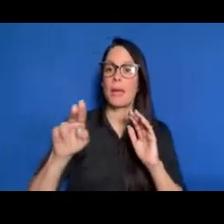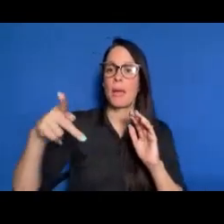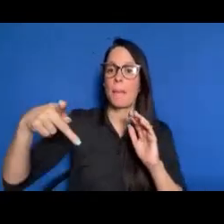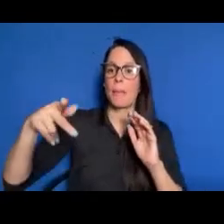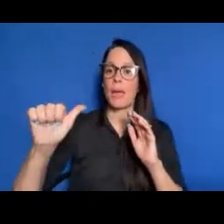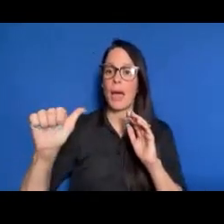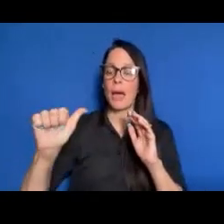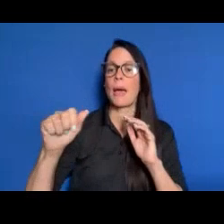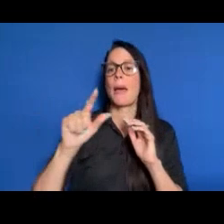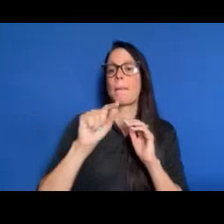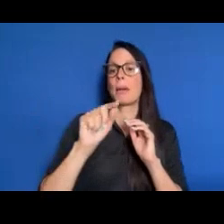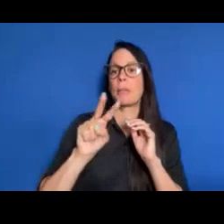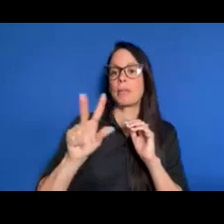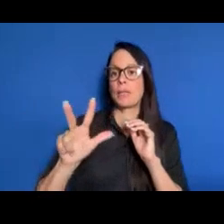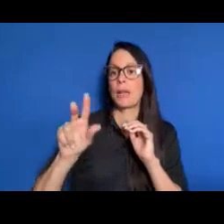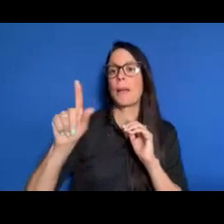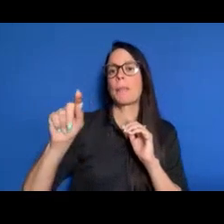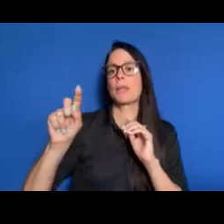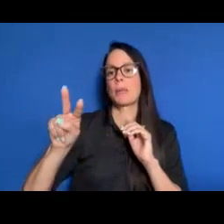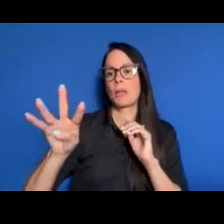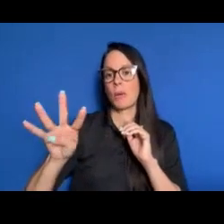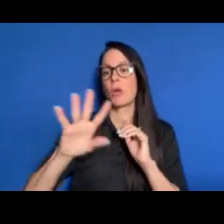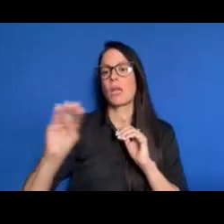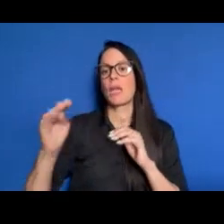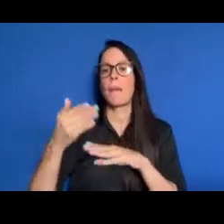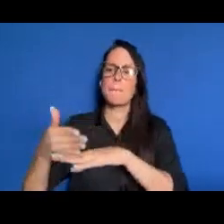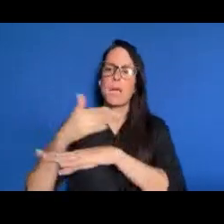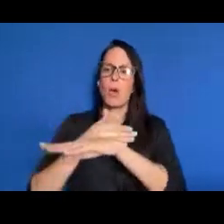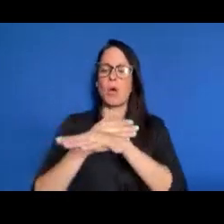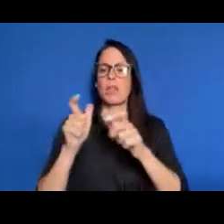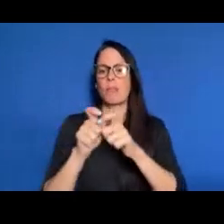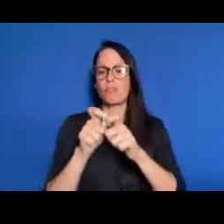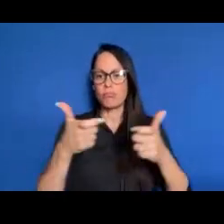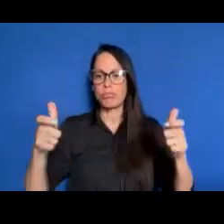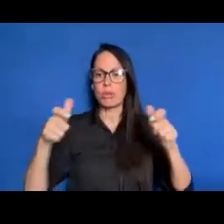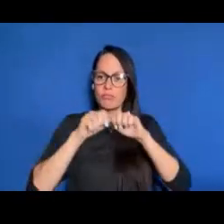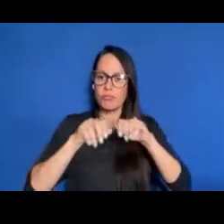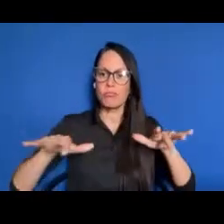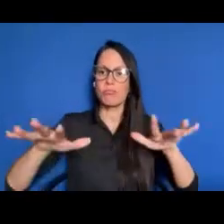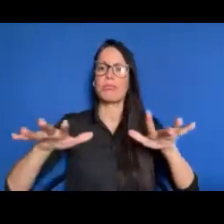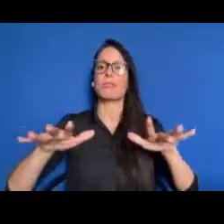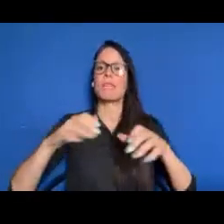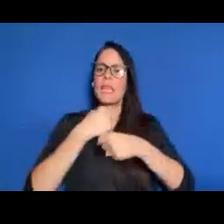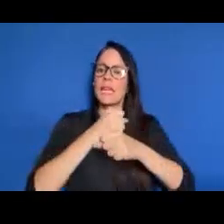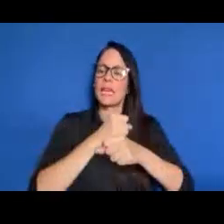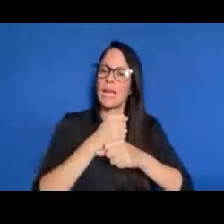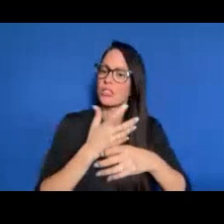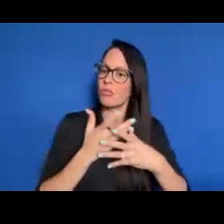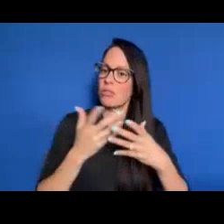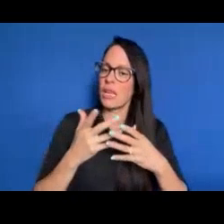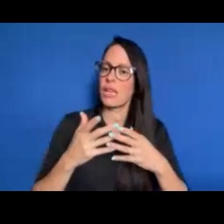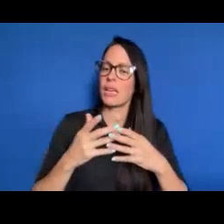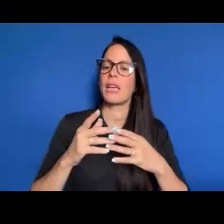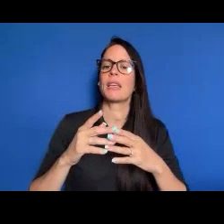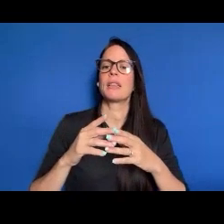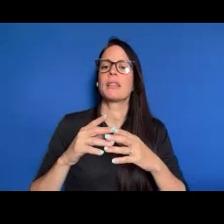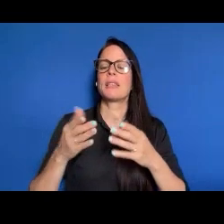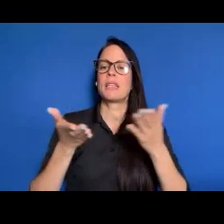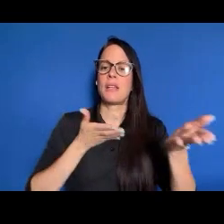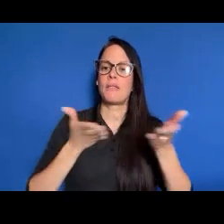y énfasis en mejora, expansión y creación de servicios. Esa es como una manera, ¿no?, de poder sintetizar las diferentes fortalezas